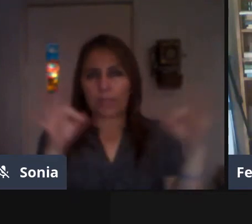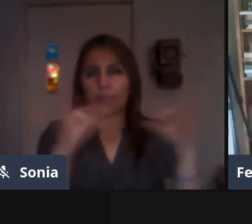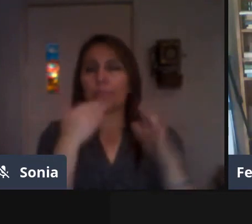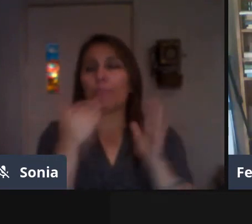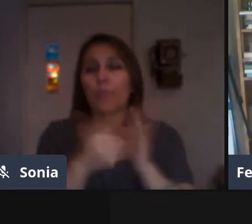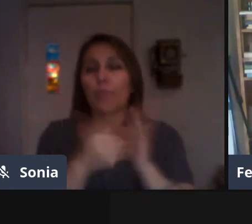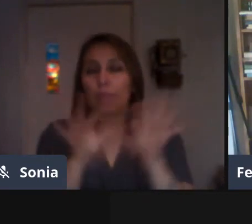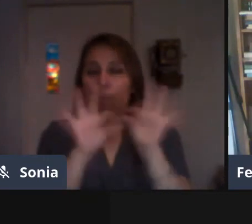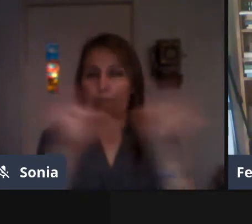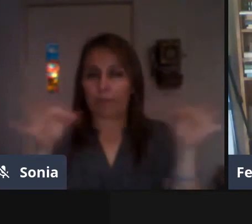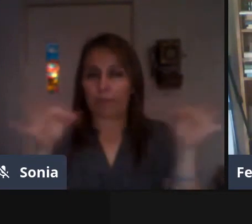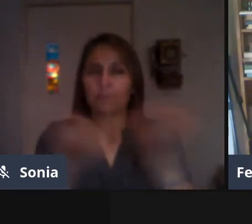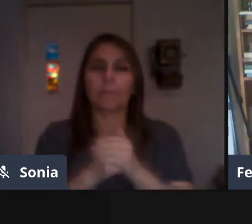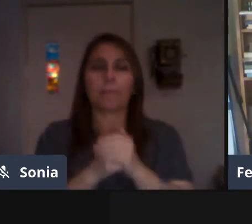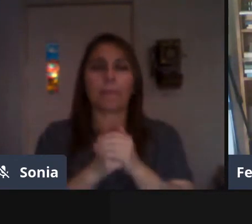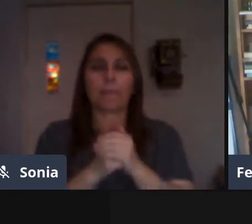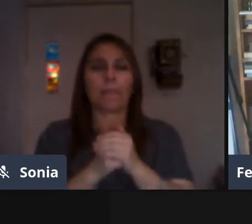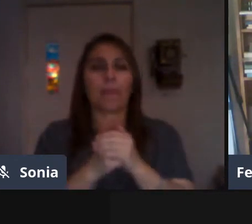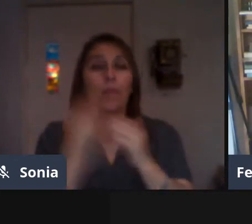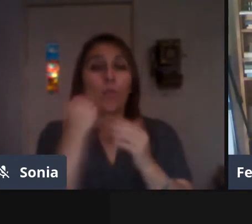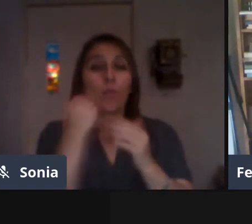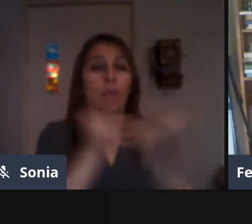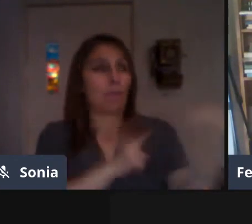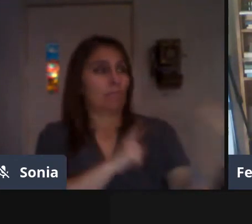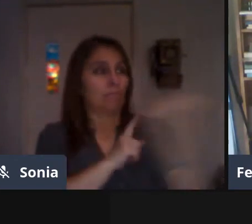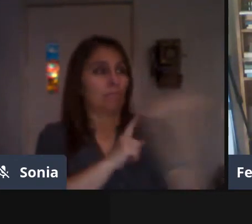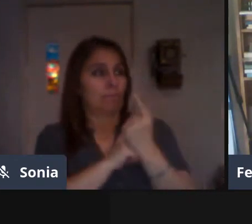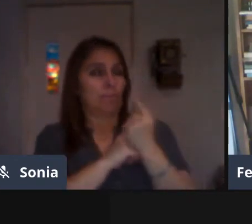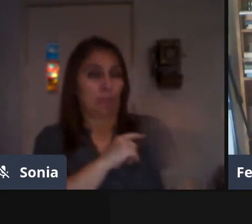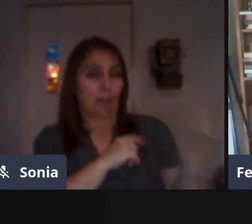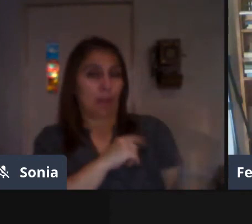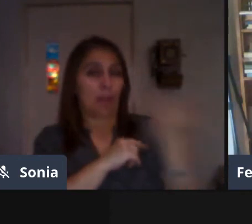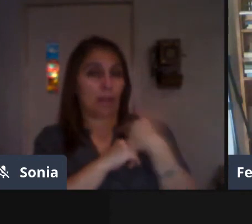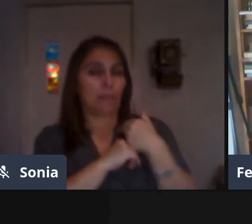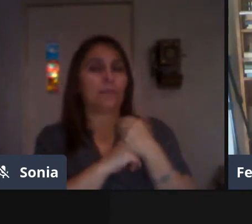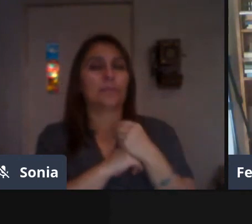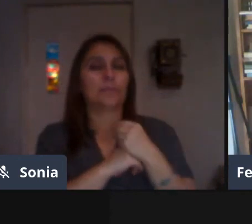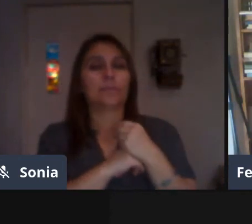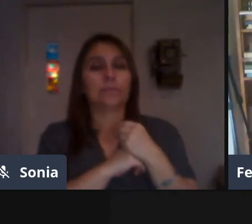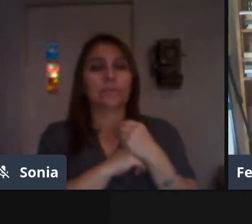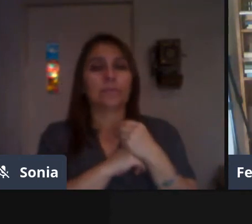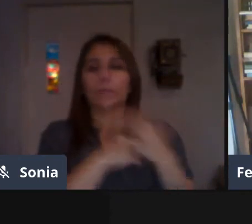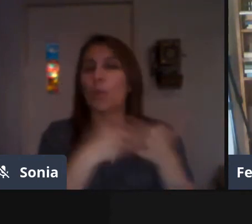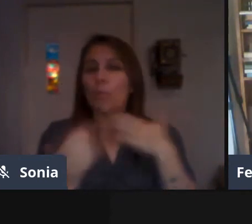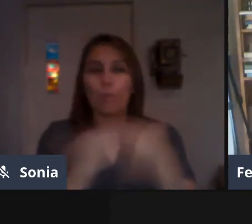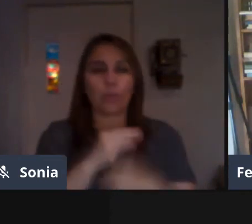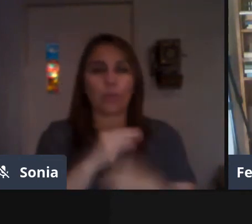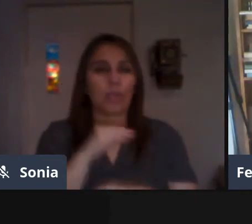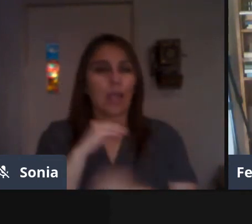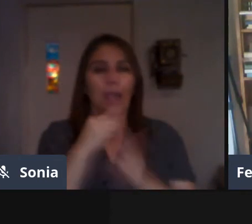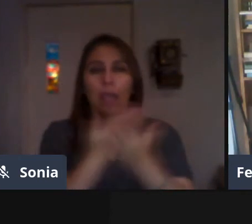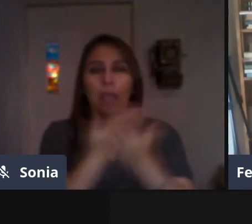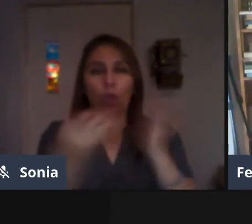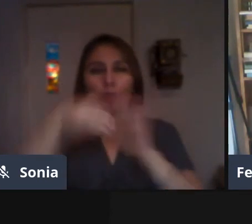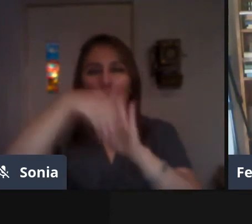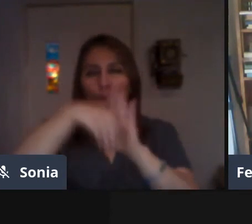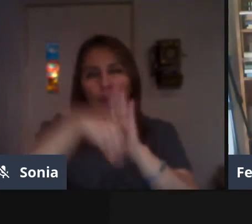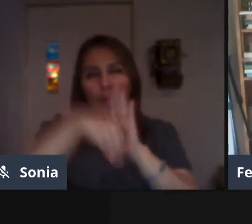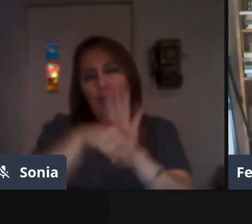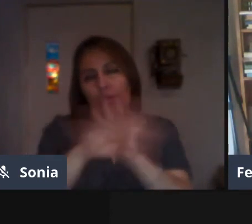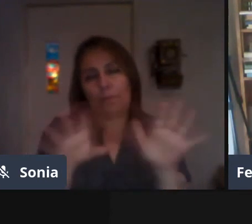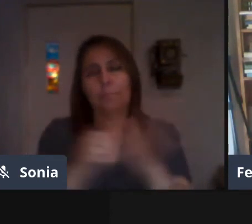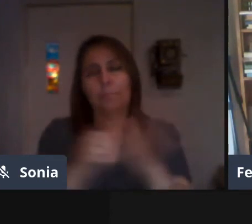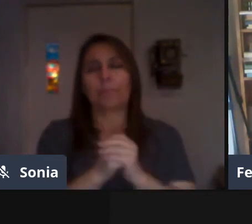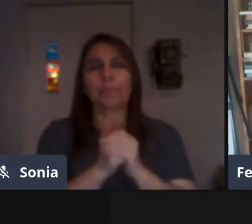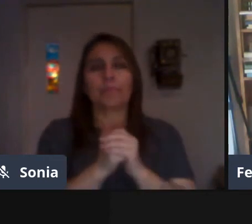ti una mujer te diga lo digo por encima del ámbito moral me inquieta sobremanera más que otra cosa que yo